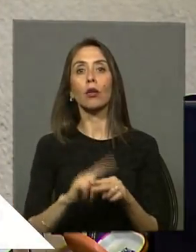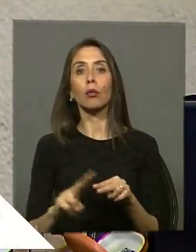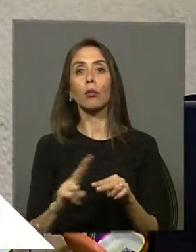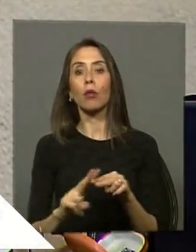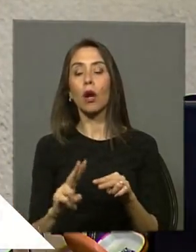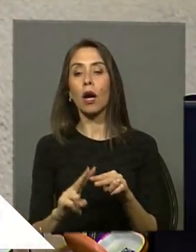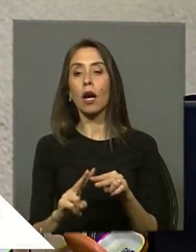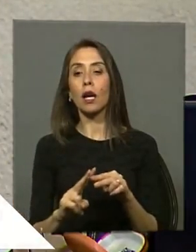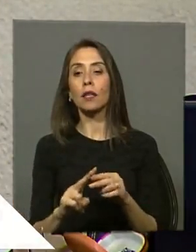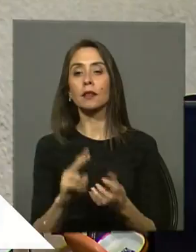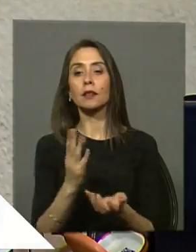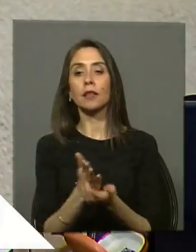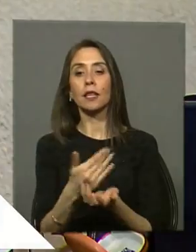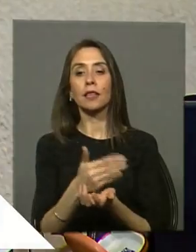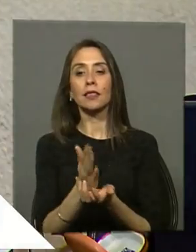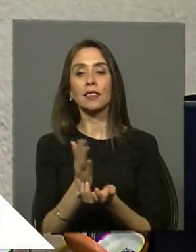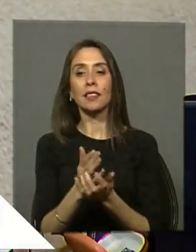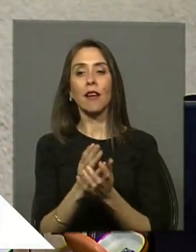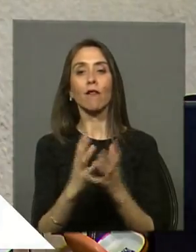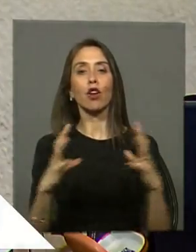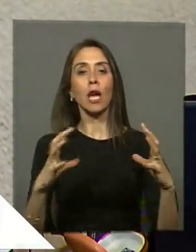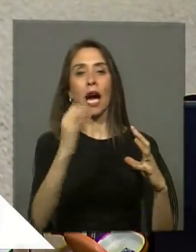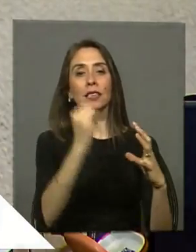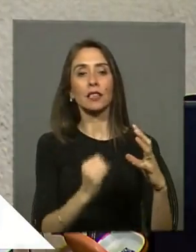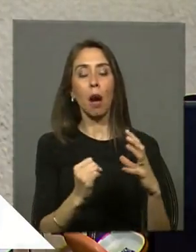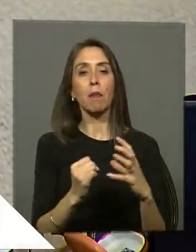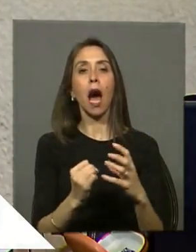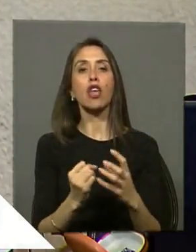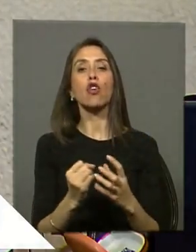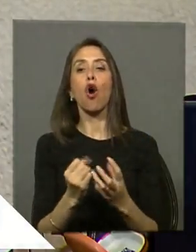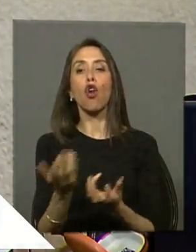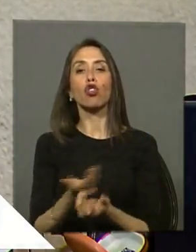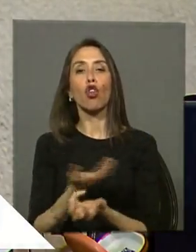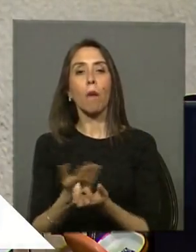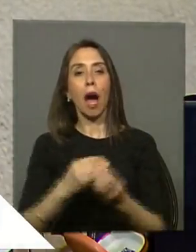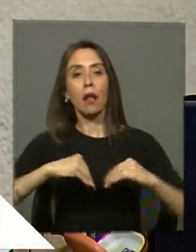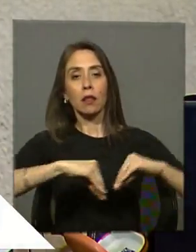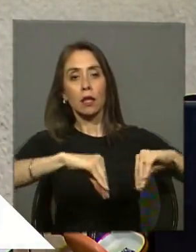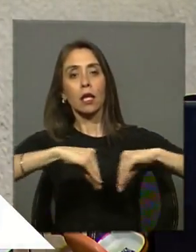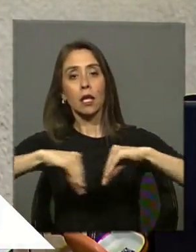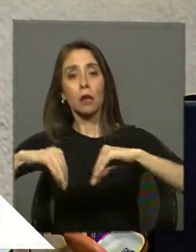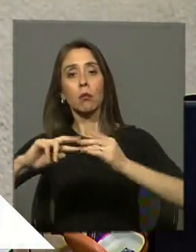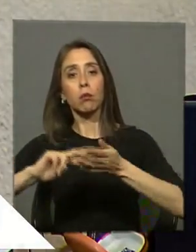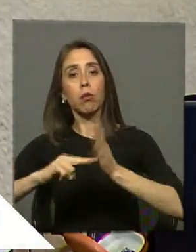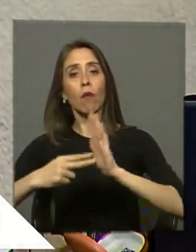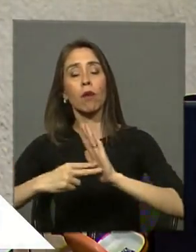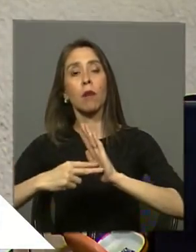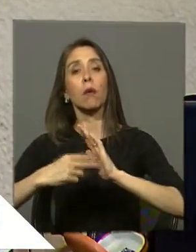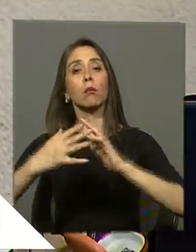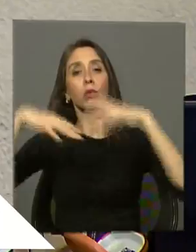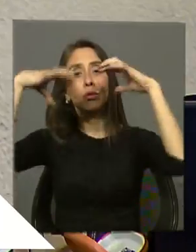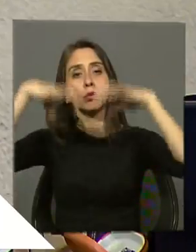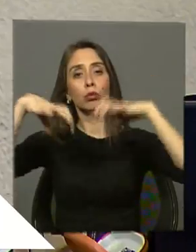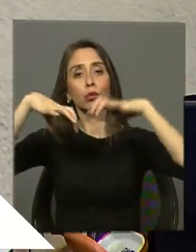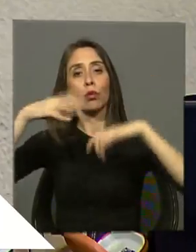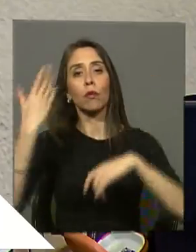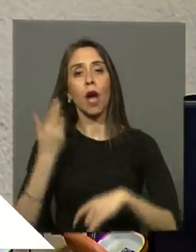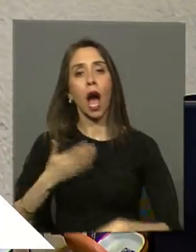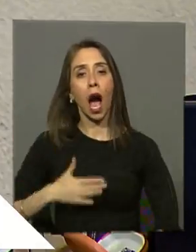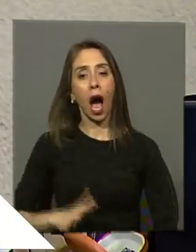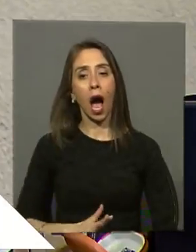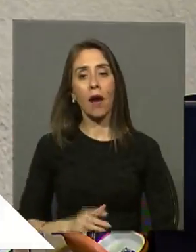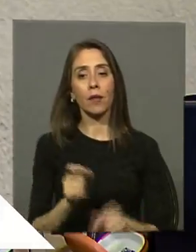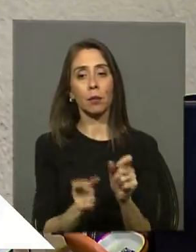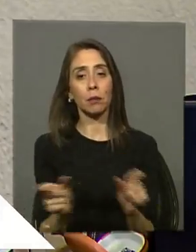cebollas de zapallos y de tomates fundamentalmente a raíz de las últimas lluvias del mes de abril ellos